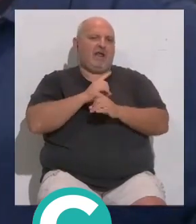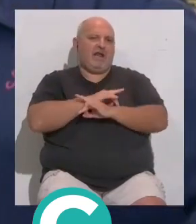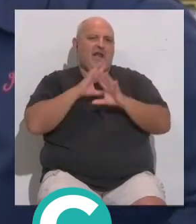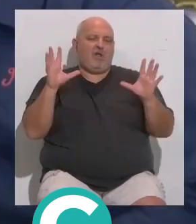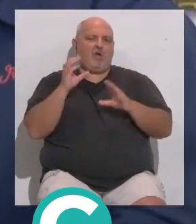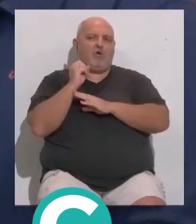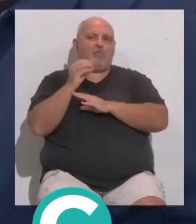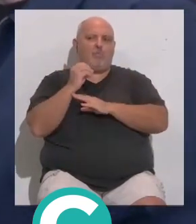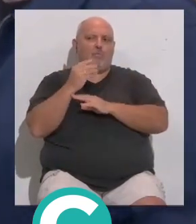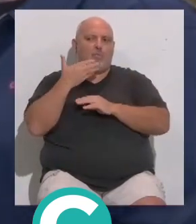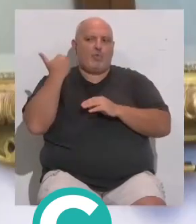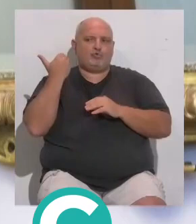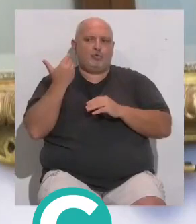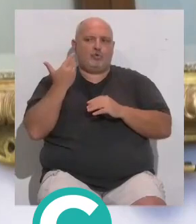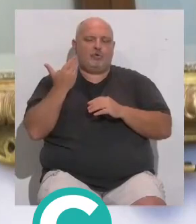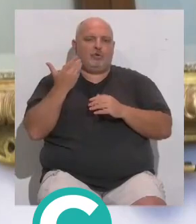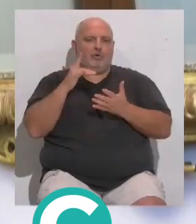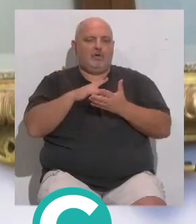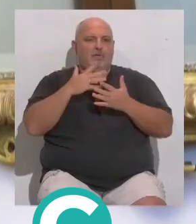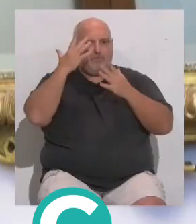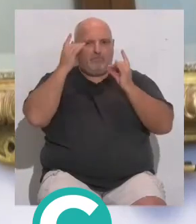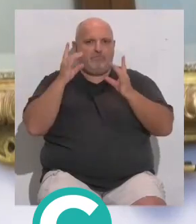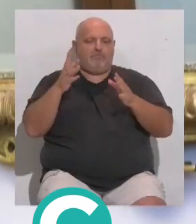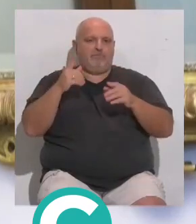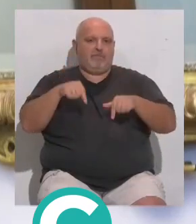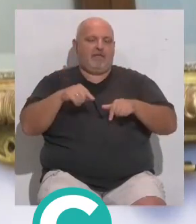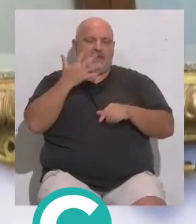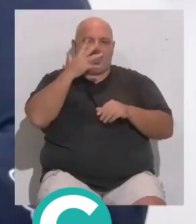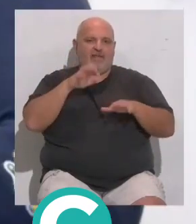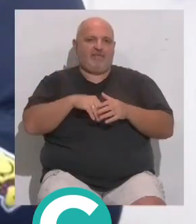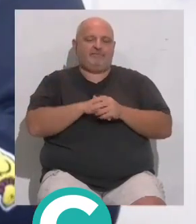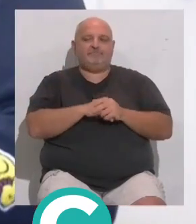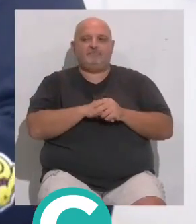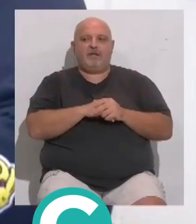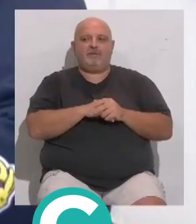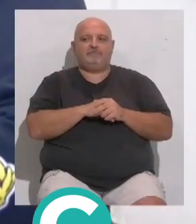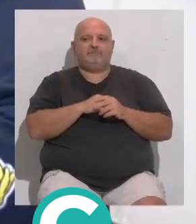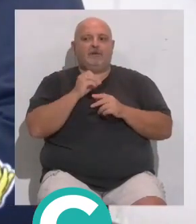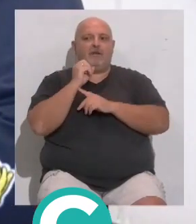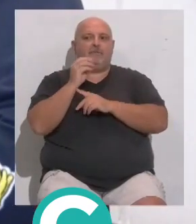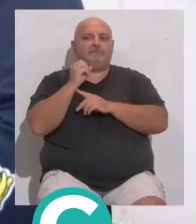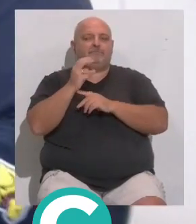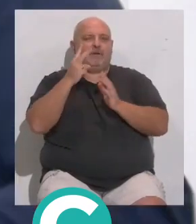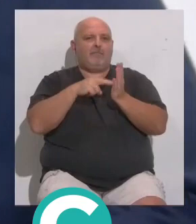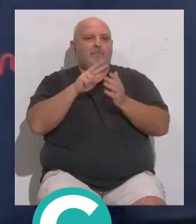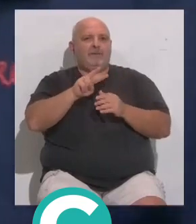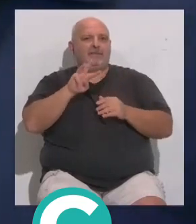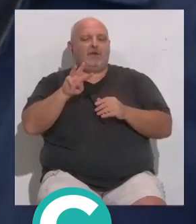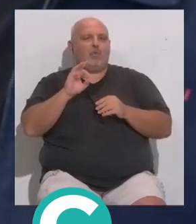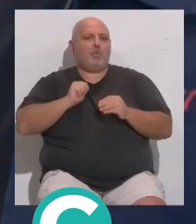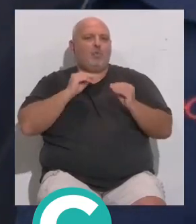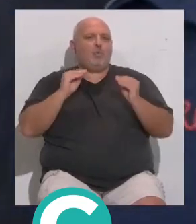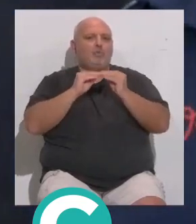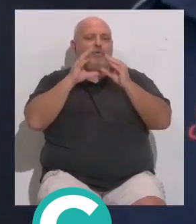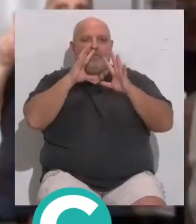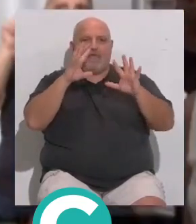a ser un pregonazo y muy orgulloso de que sea por fin pregonero del Carnaval de Cádiz. Será el pregonero del Carnaval 2023, justo 10